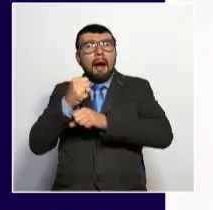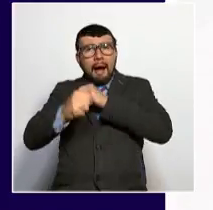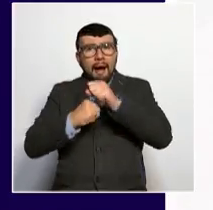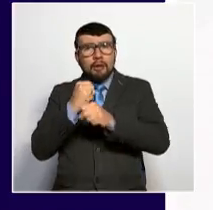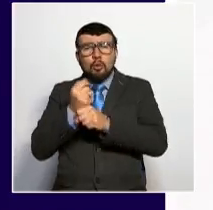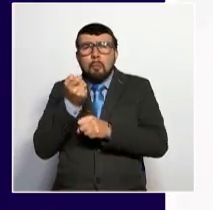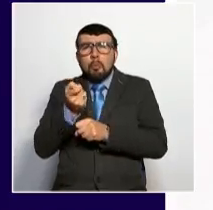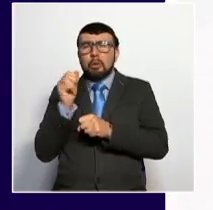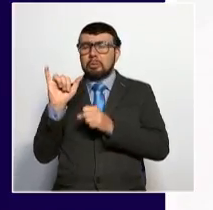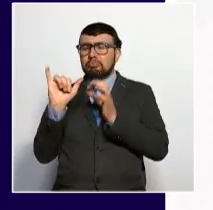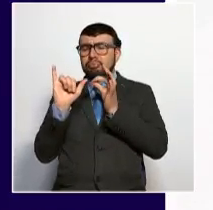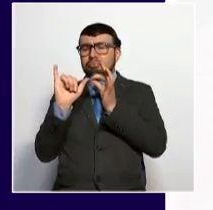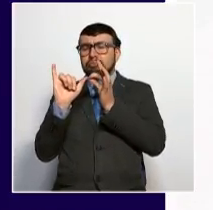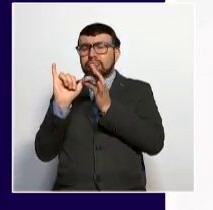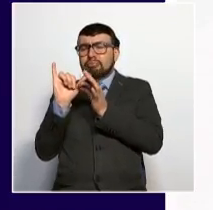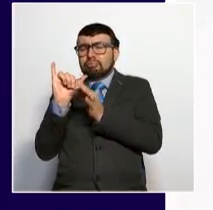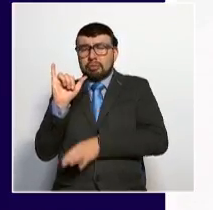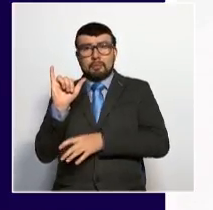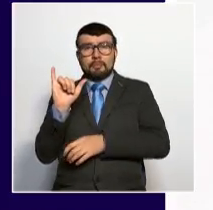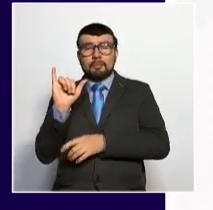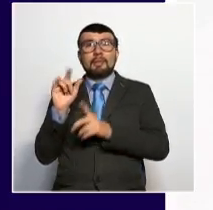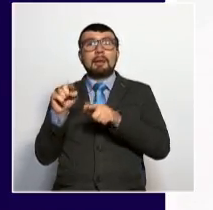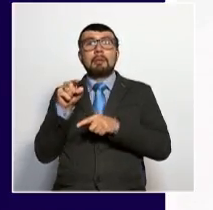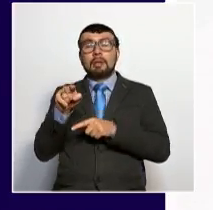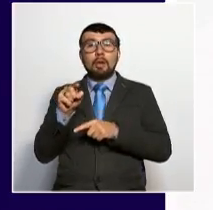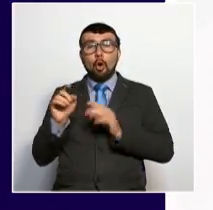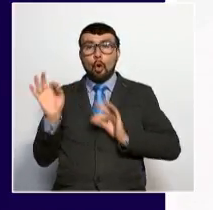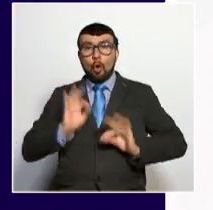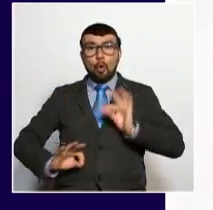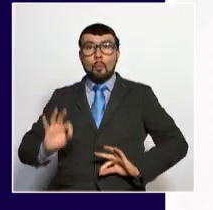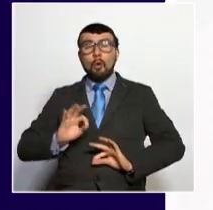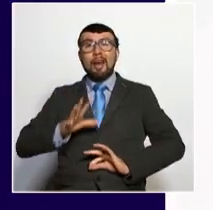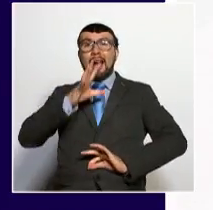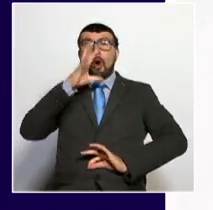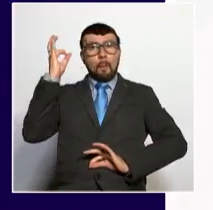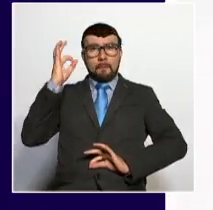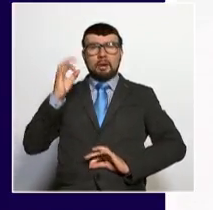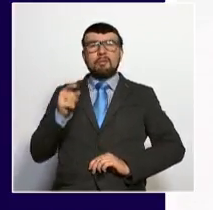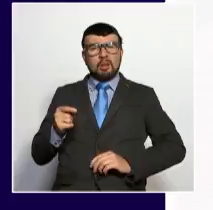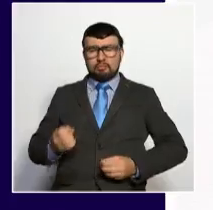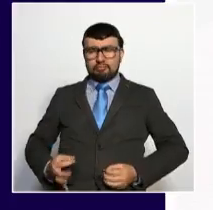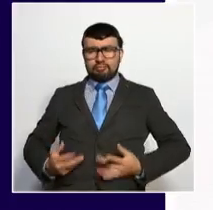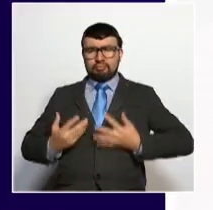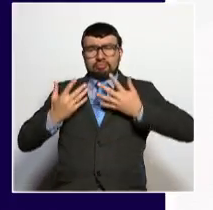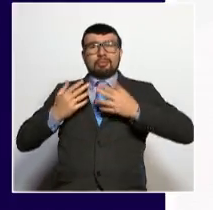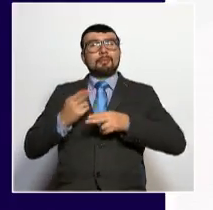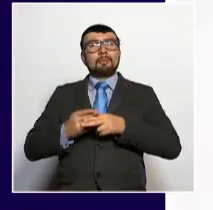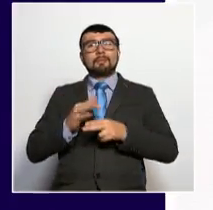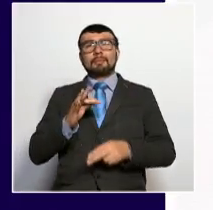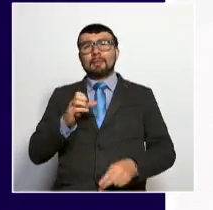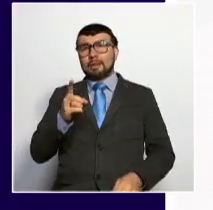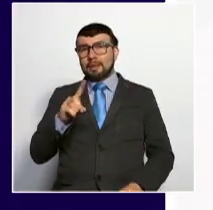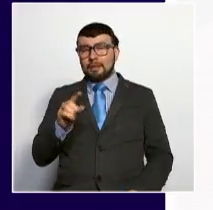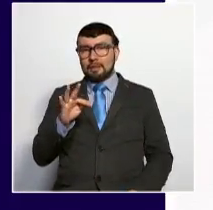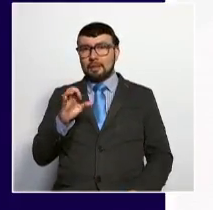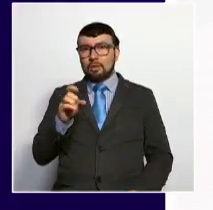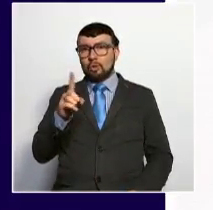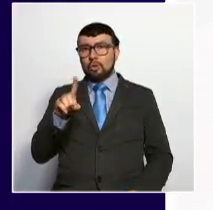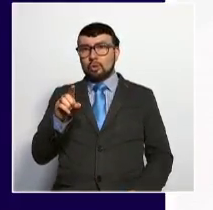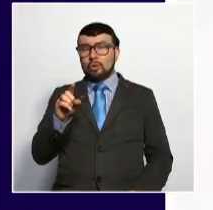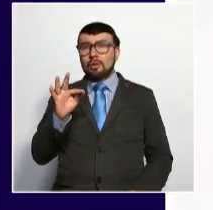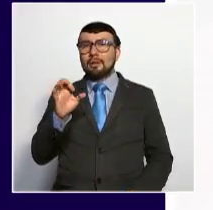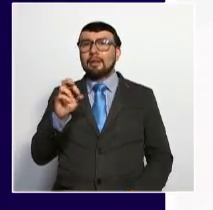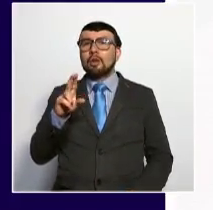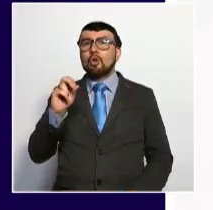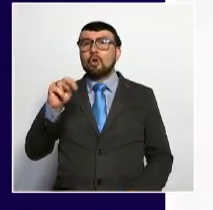mayor hormona masculina. La hormona masculina que produce es la testosterona, que va a hacer que, pues